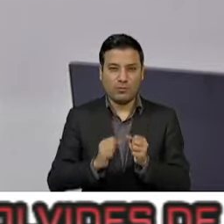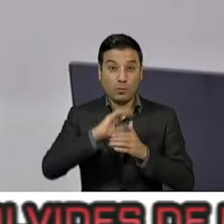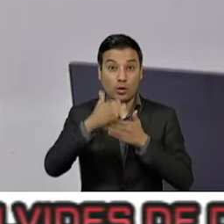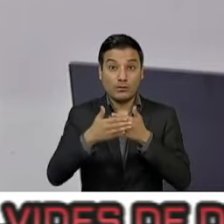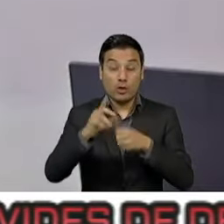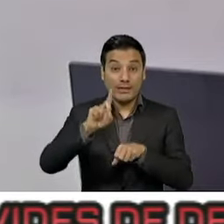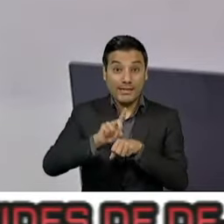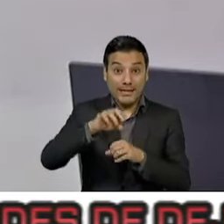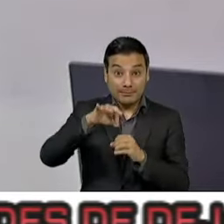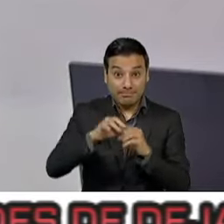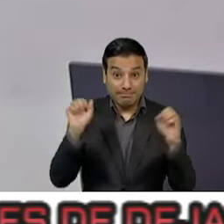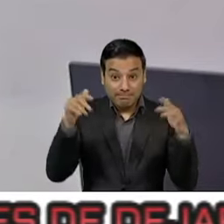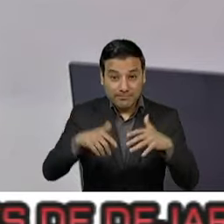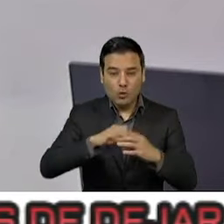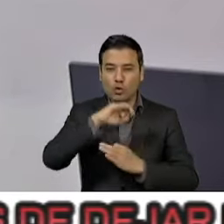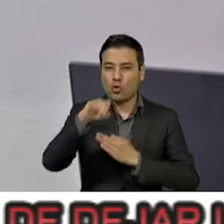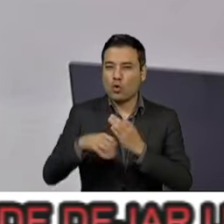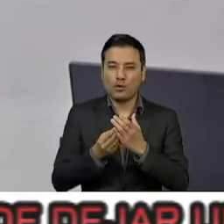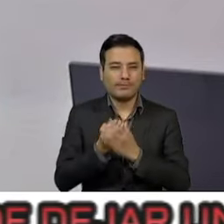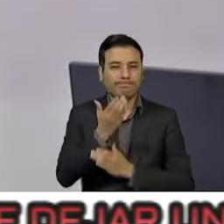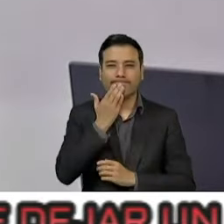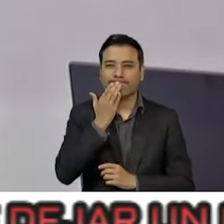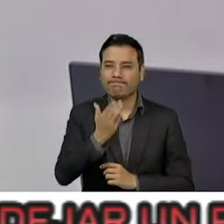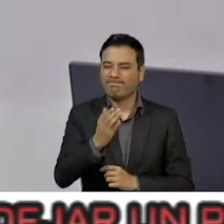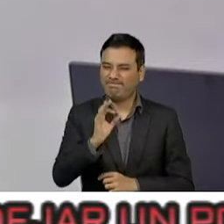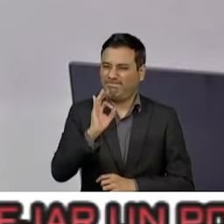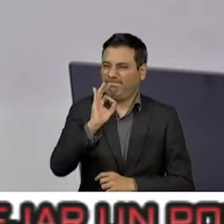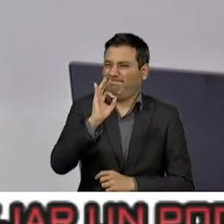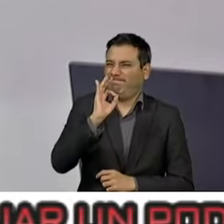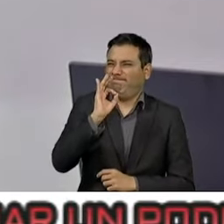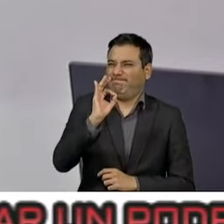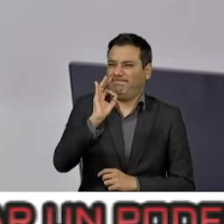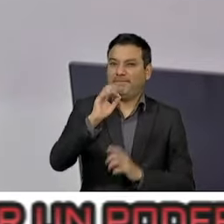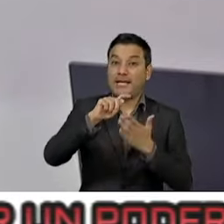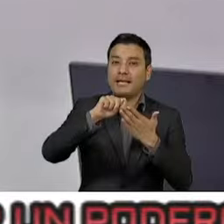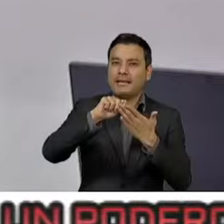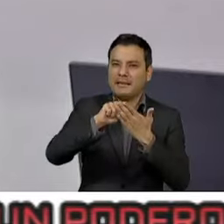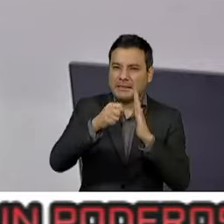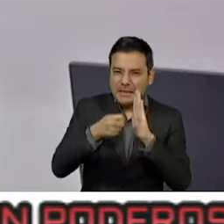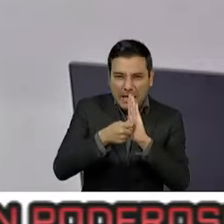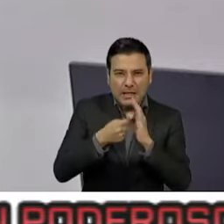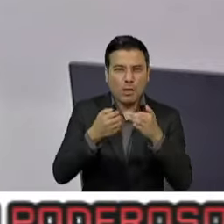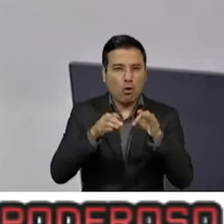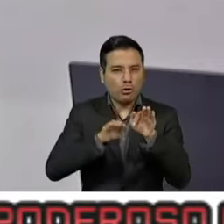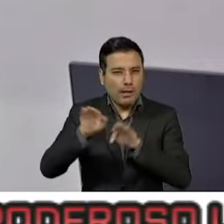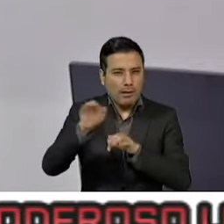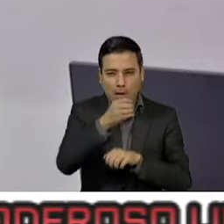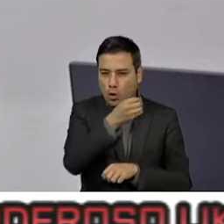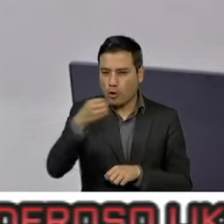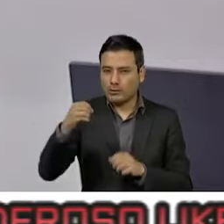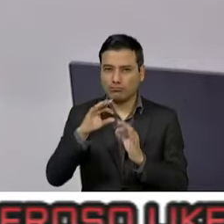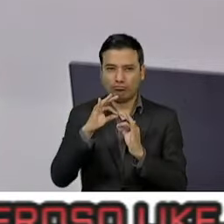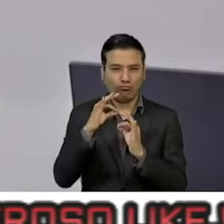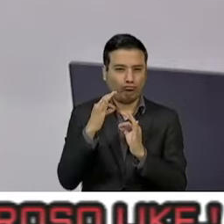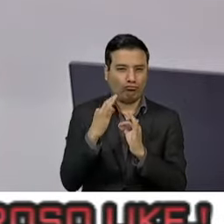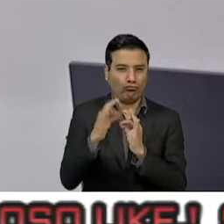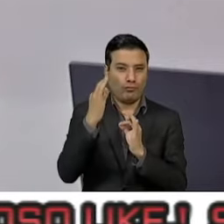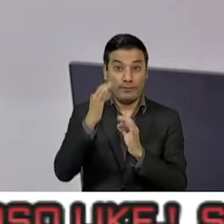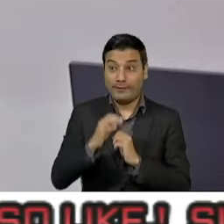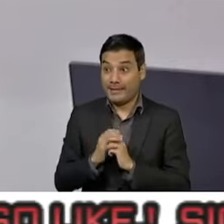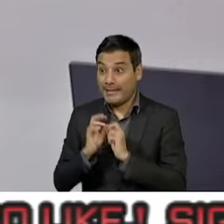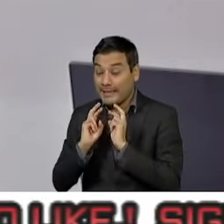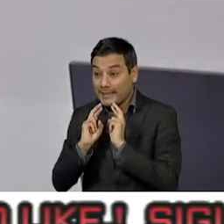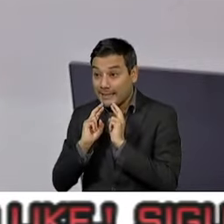electoral se realizará en condiciones técnico-operativas óptimas. Luego de estas reuniones y de nuevo